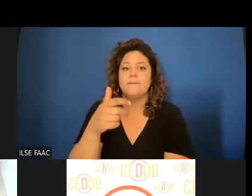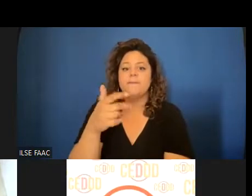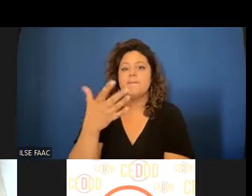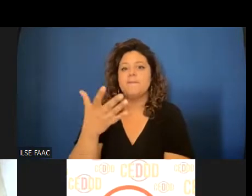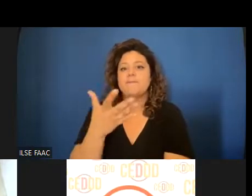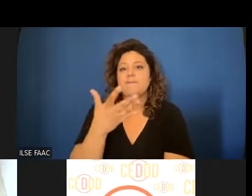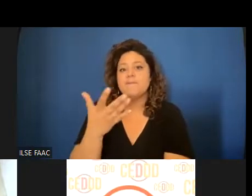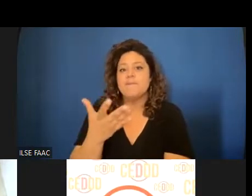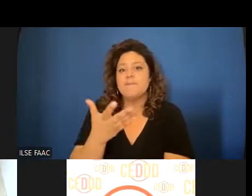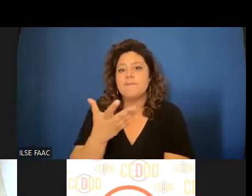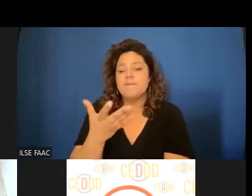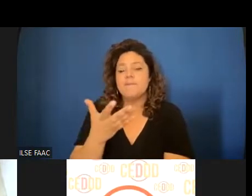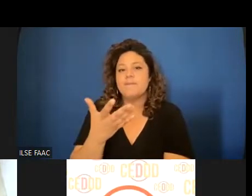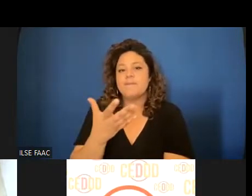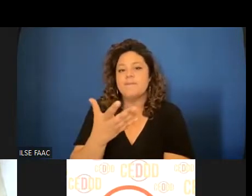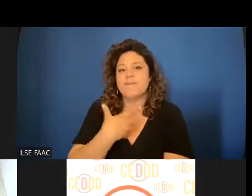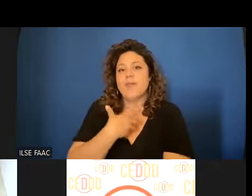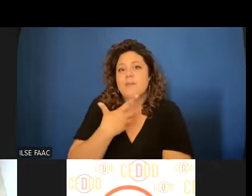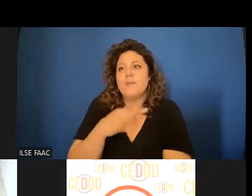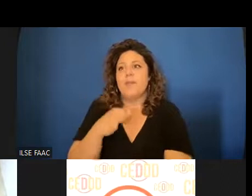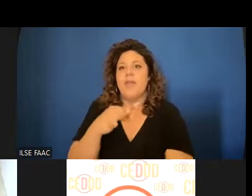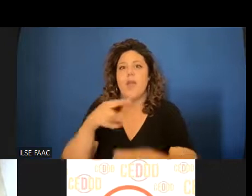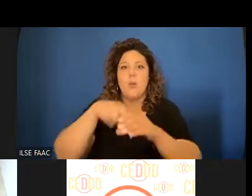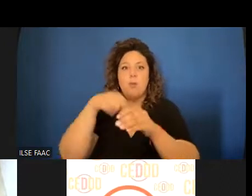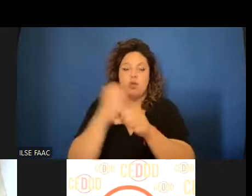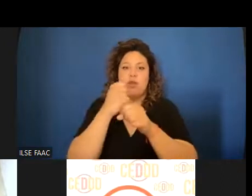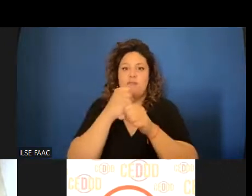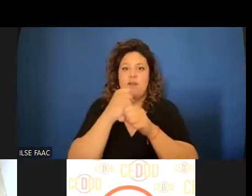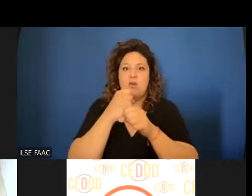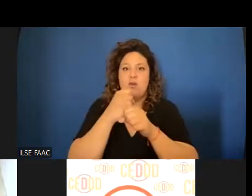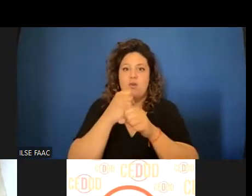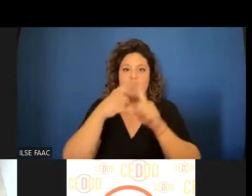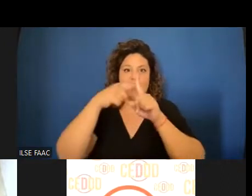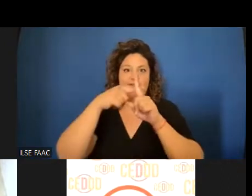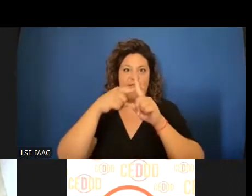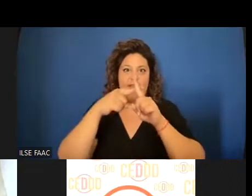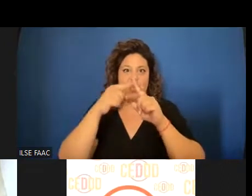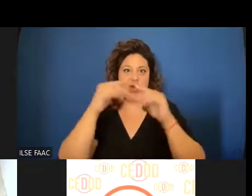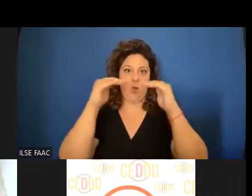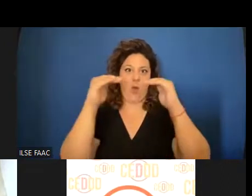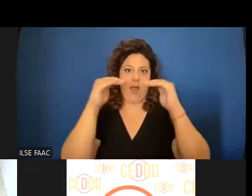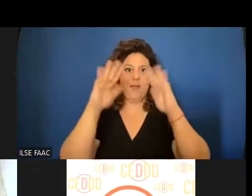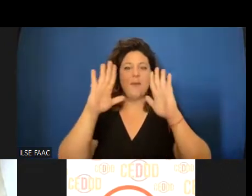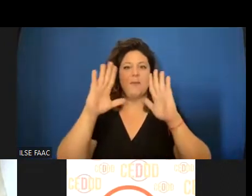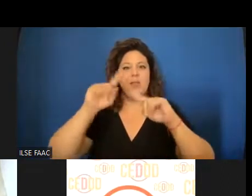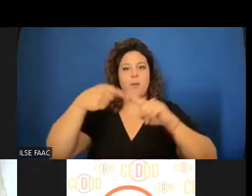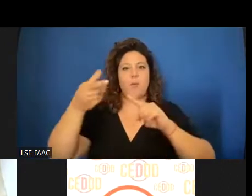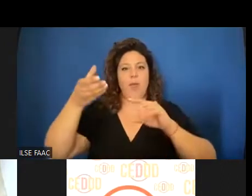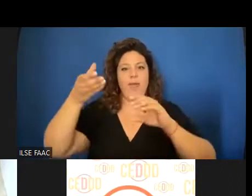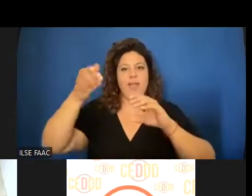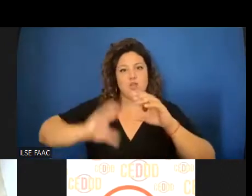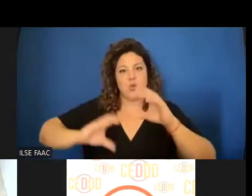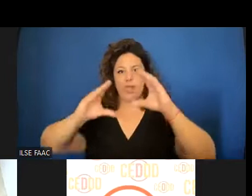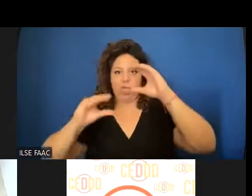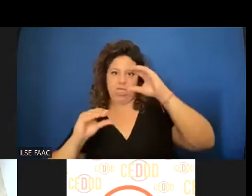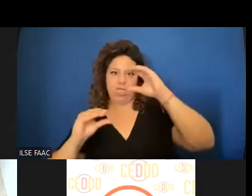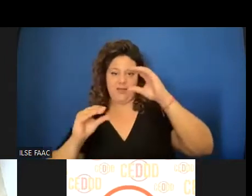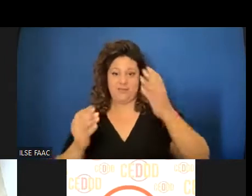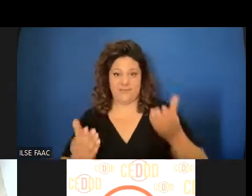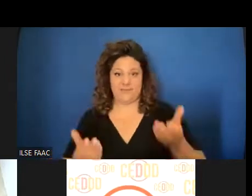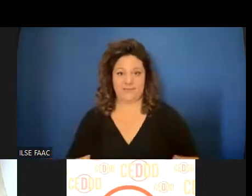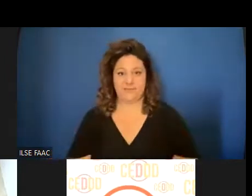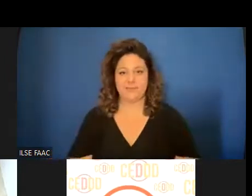interesante, pues la quiero contestar, la figura de la ineptitud sobrevenida, ¿vale? Porque es interesante con respecto a esta ley. Vamos a ver.